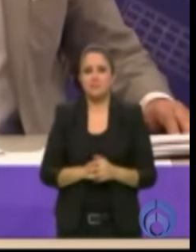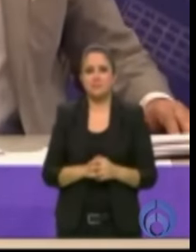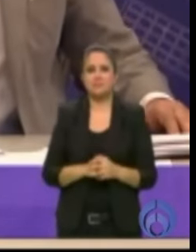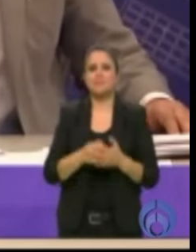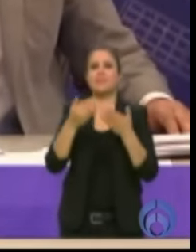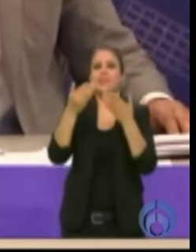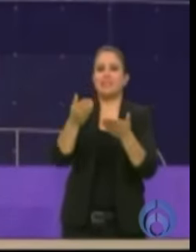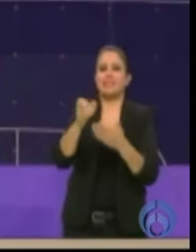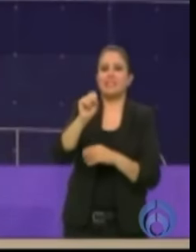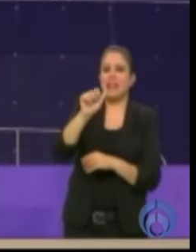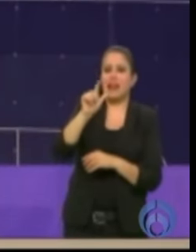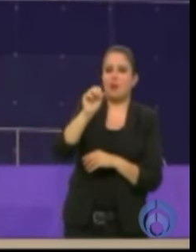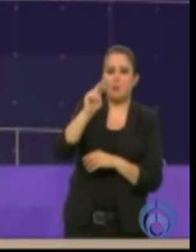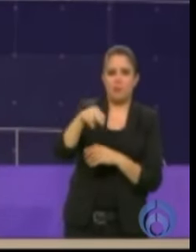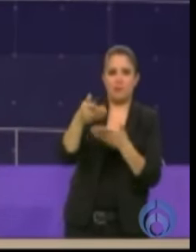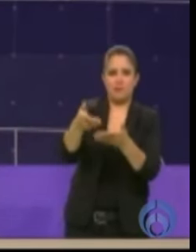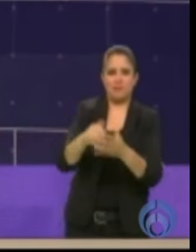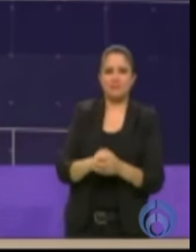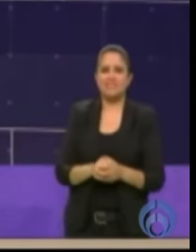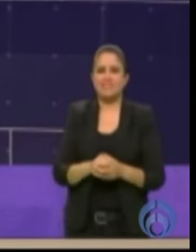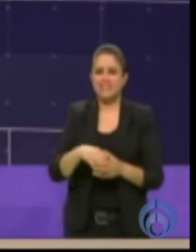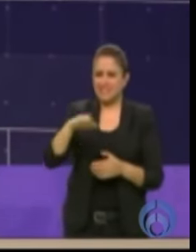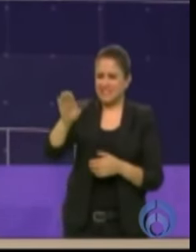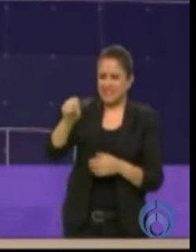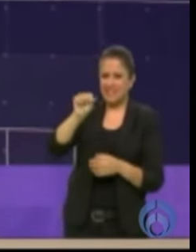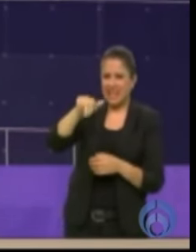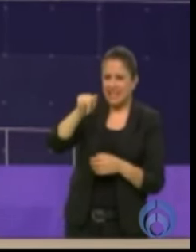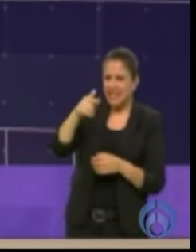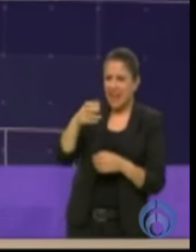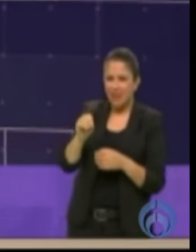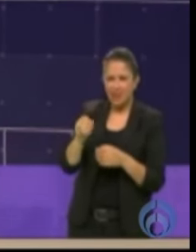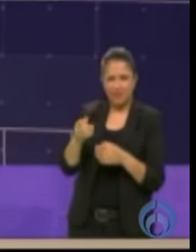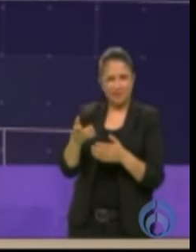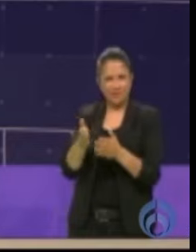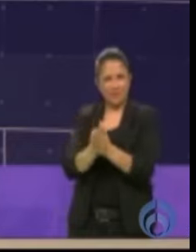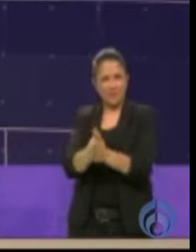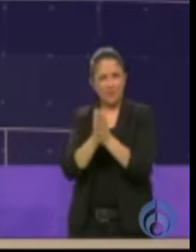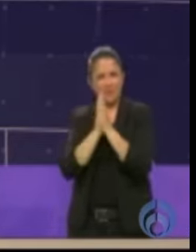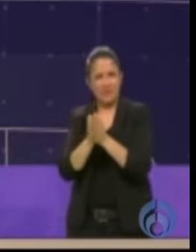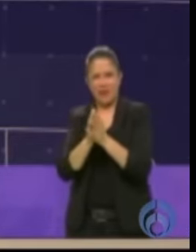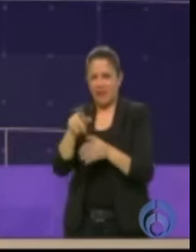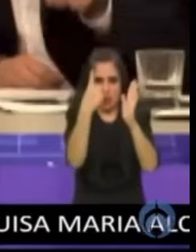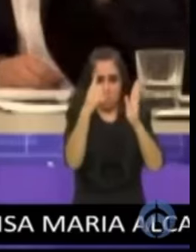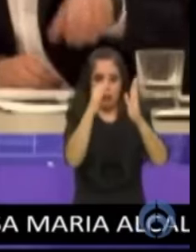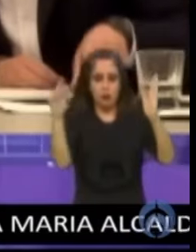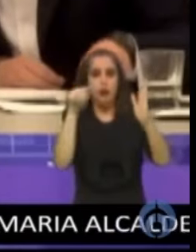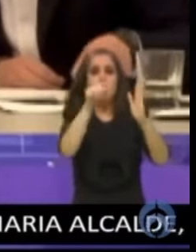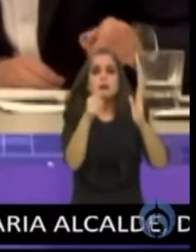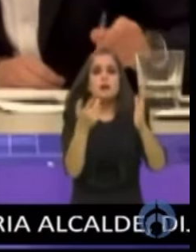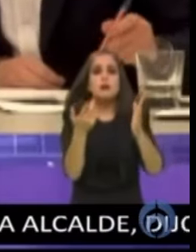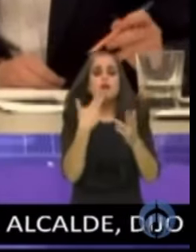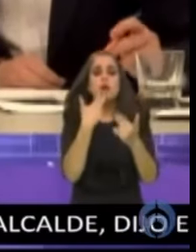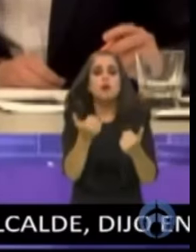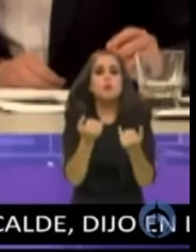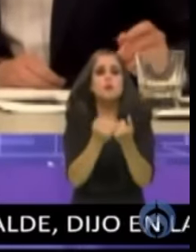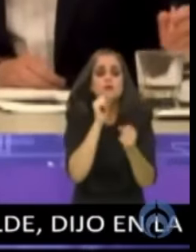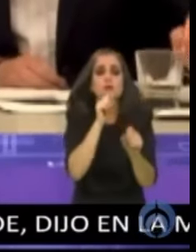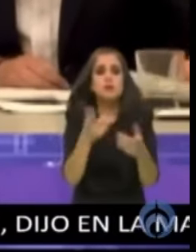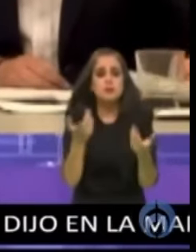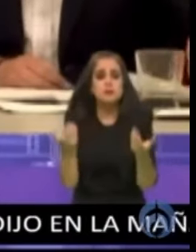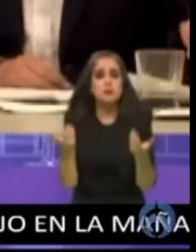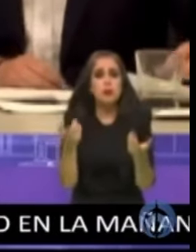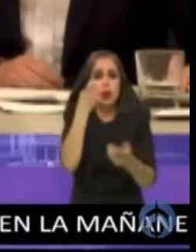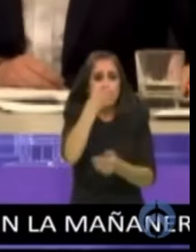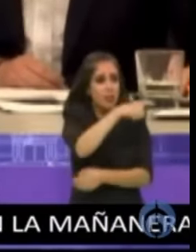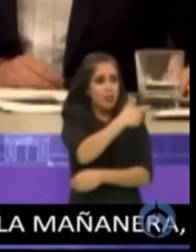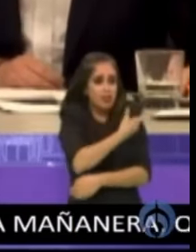escribió un lacónico: felicidades, Clara. Me parece que es interesante señalar esto. Lo primero que tengo que